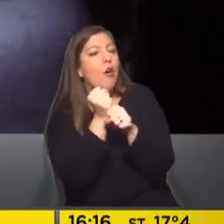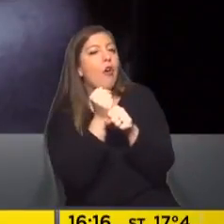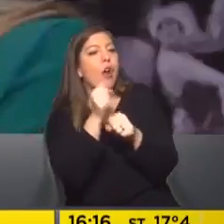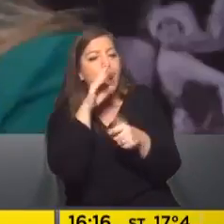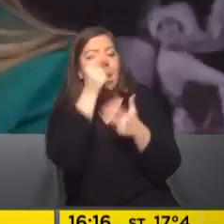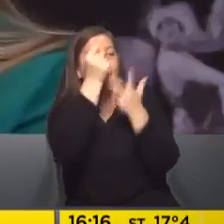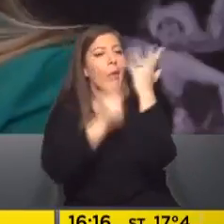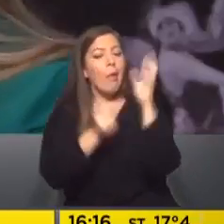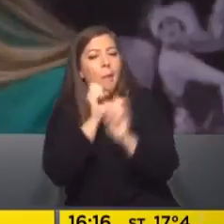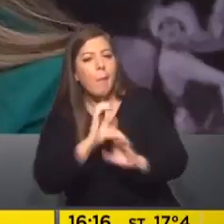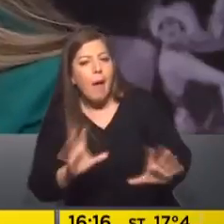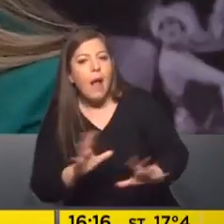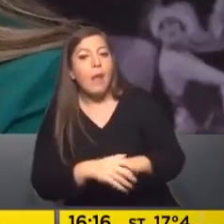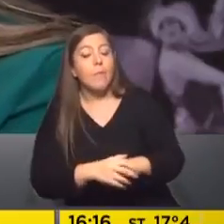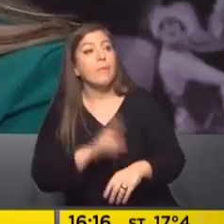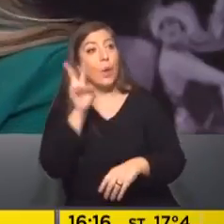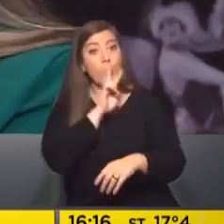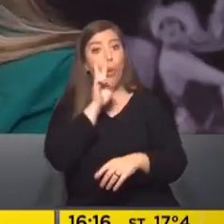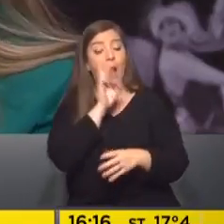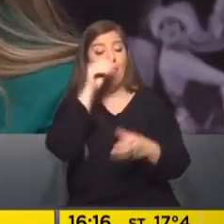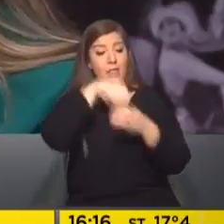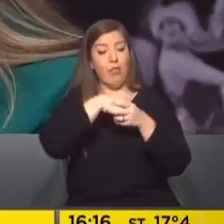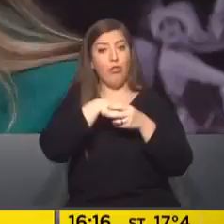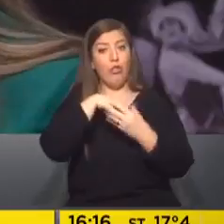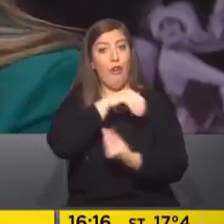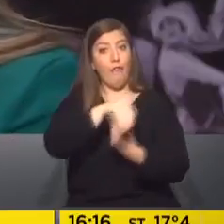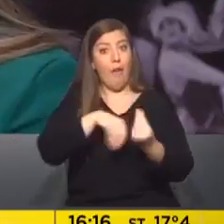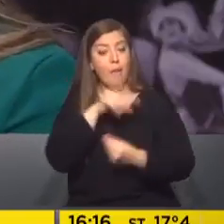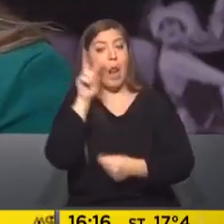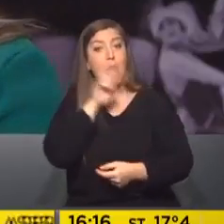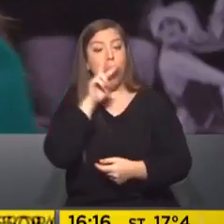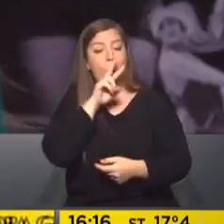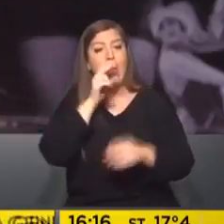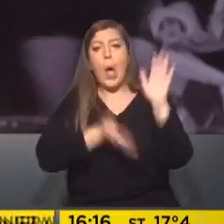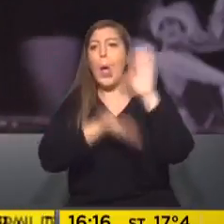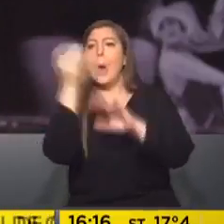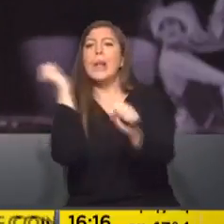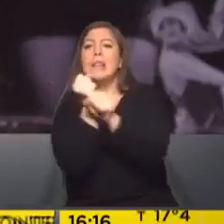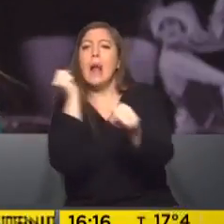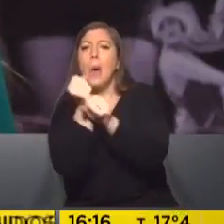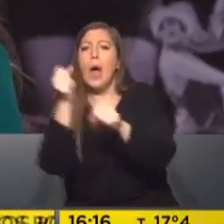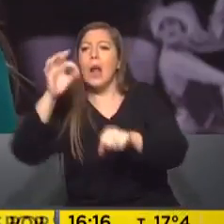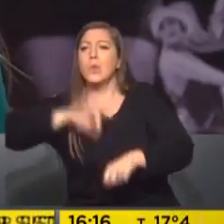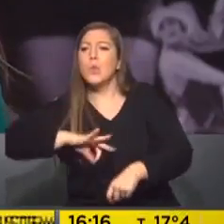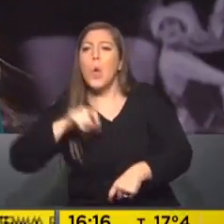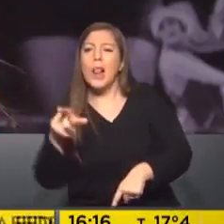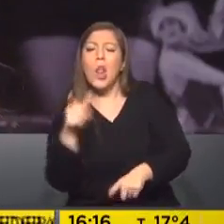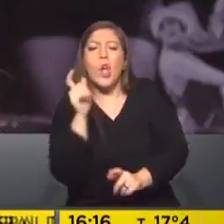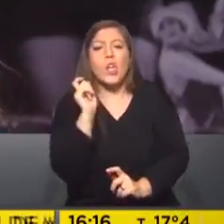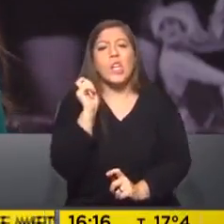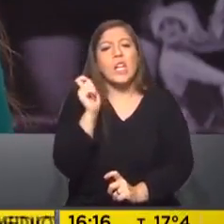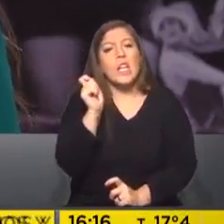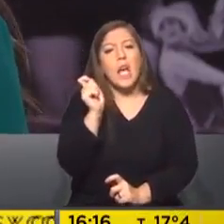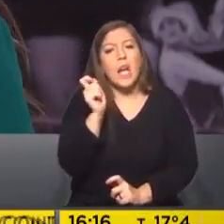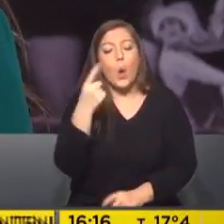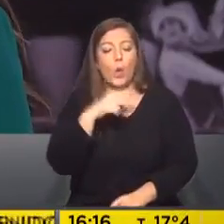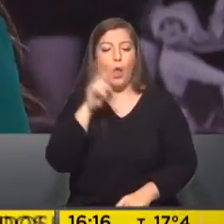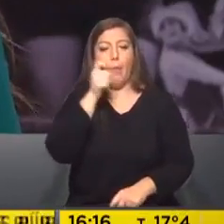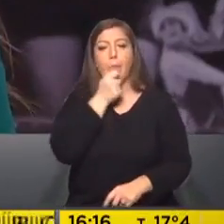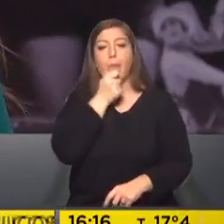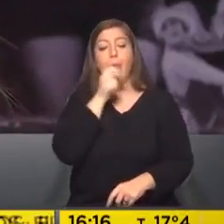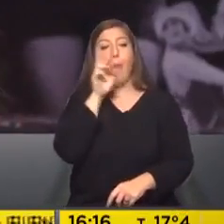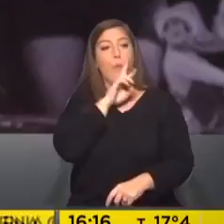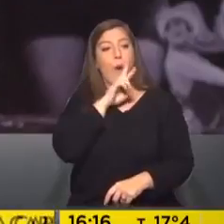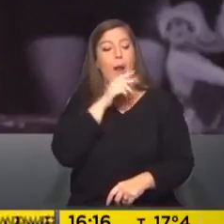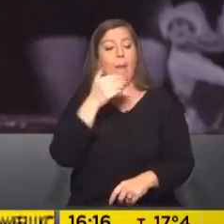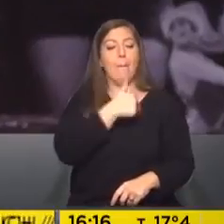mujeres, dentro de esas mismas familias, quienes para que quien salga a trabajar de manera remunerada, es decir, por un sueldo, cuando una mujer, la madre,